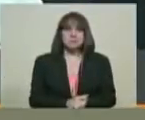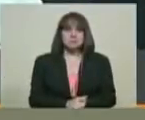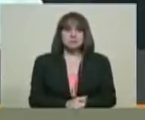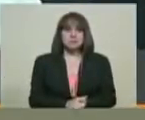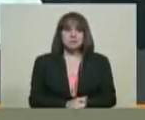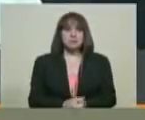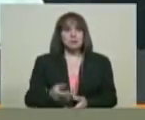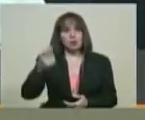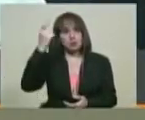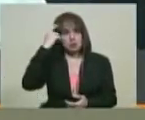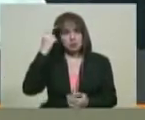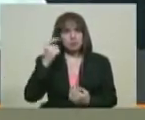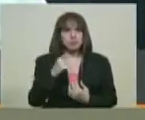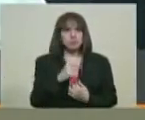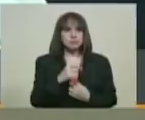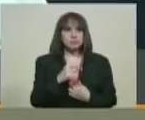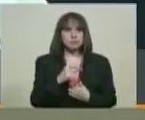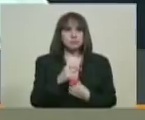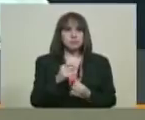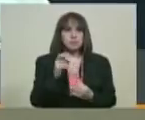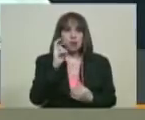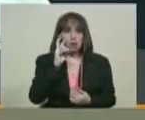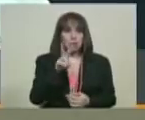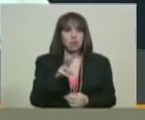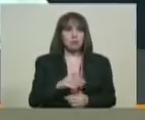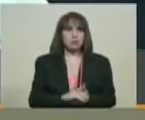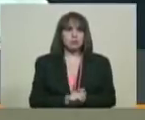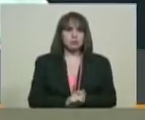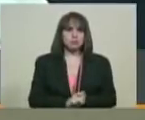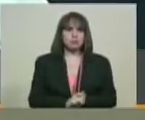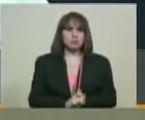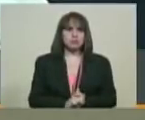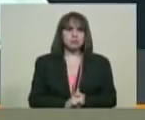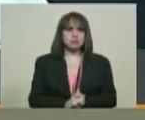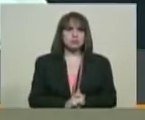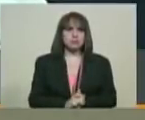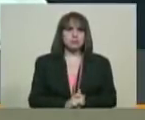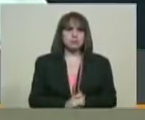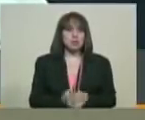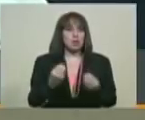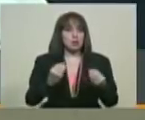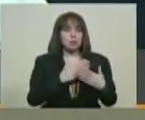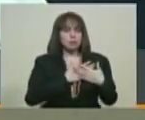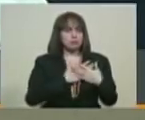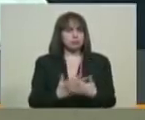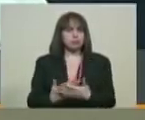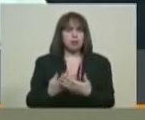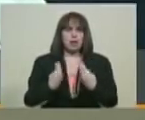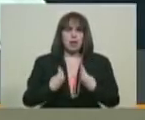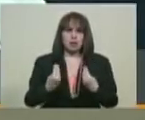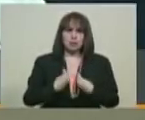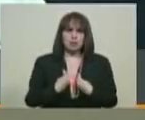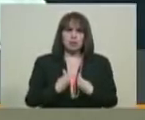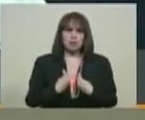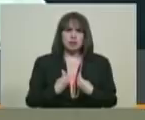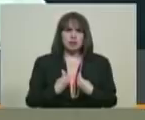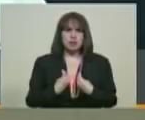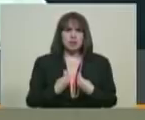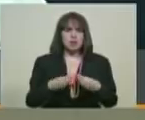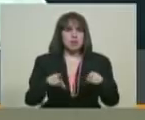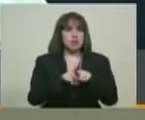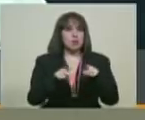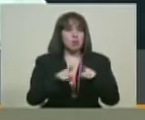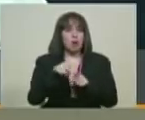Lo sabemos, lo vemos. Y para eso dedicamos nuestra vida, a la causa de la justicia, de la